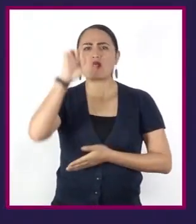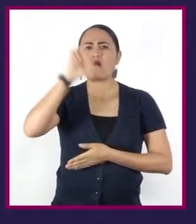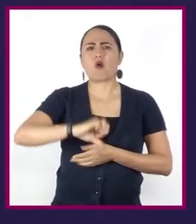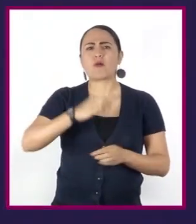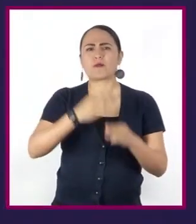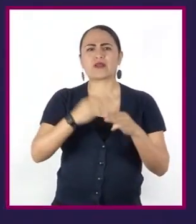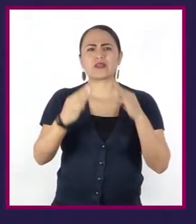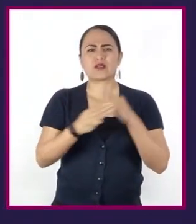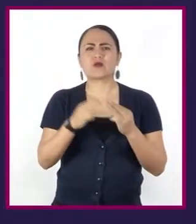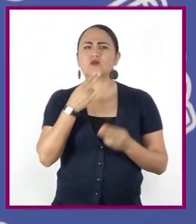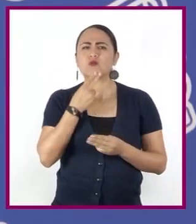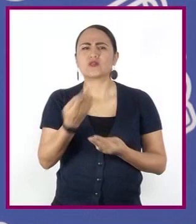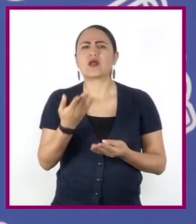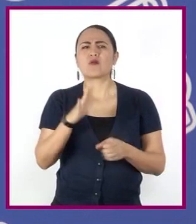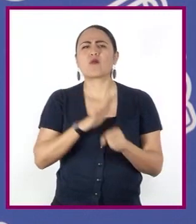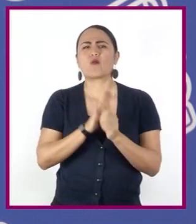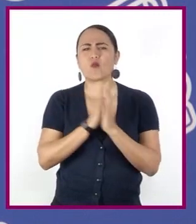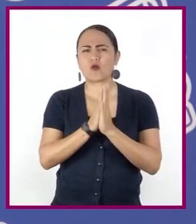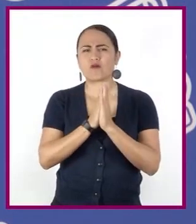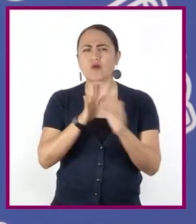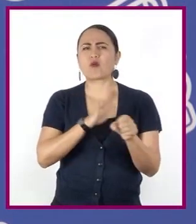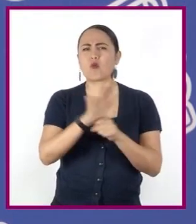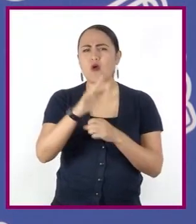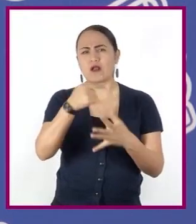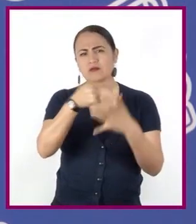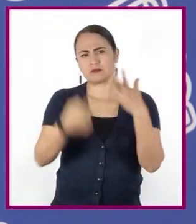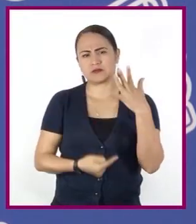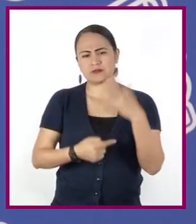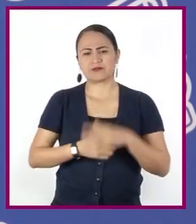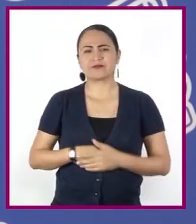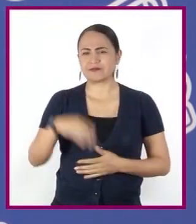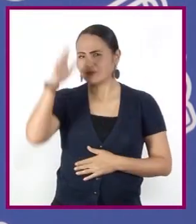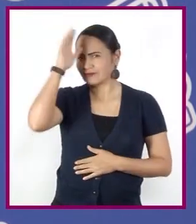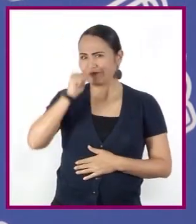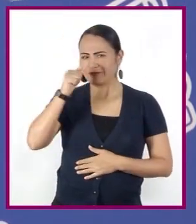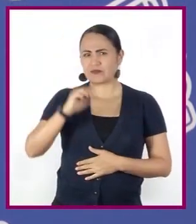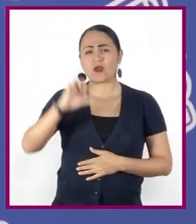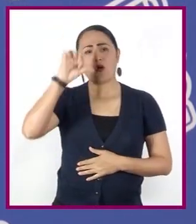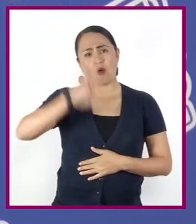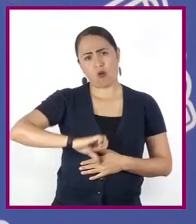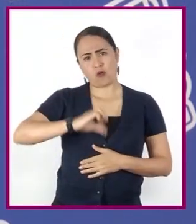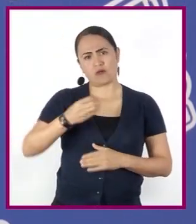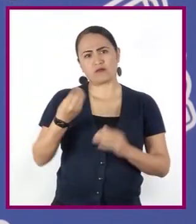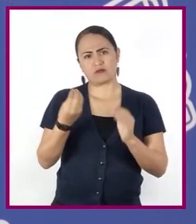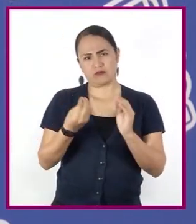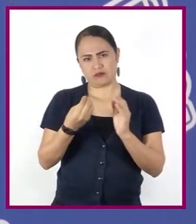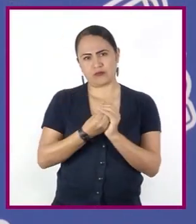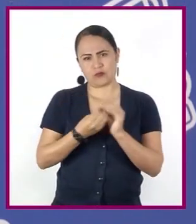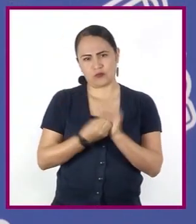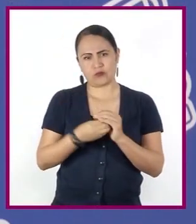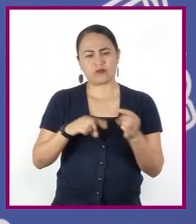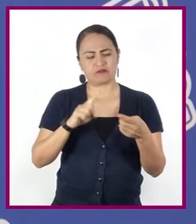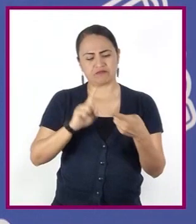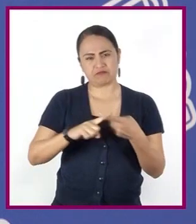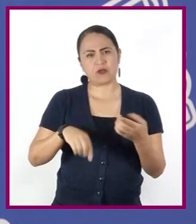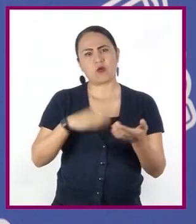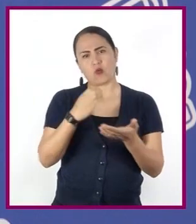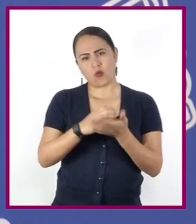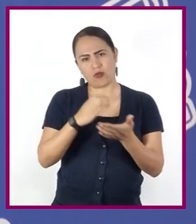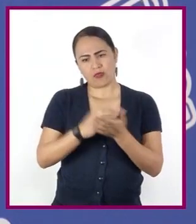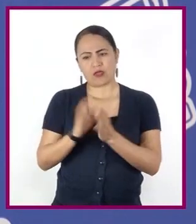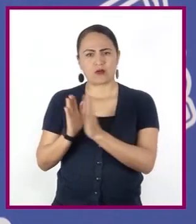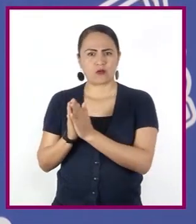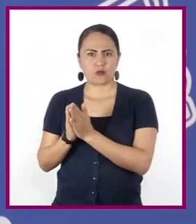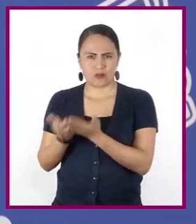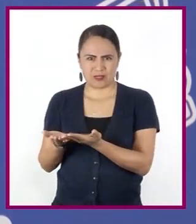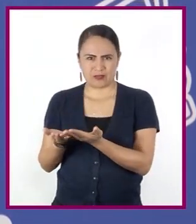vamos a utilizar, por favor? Claro que sí, maestra. Para esta sesión necesitarán su cuaderno, su libro de